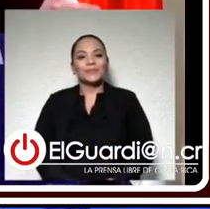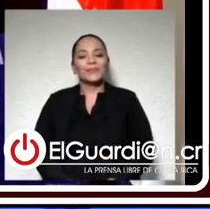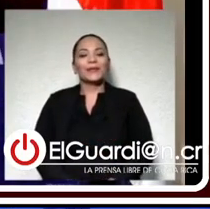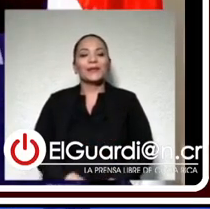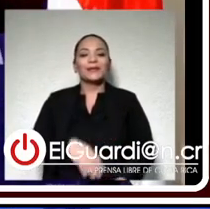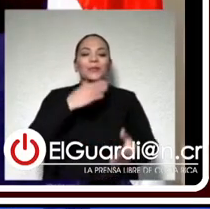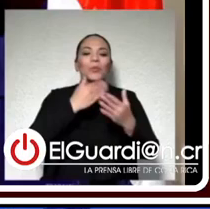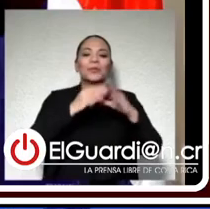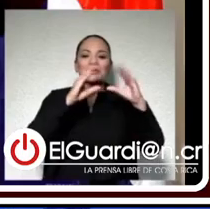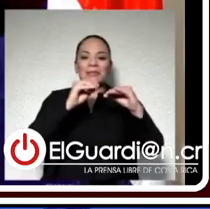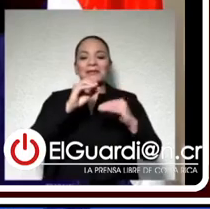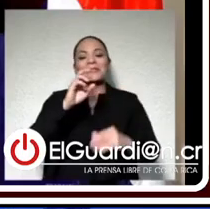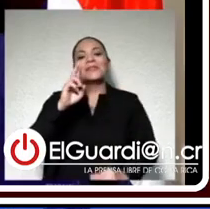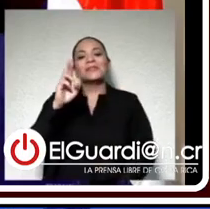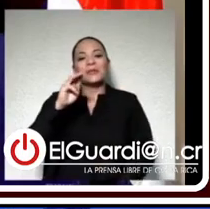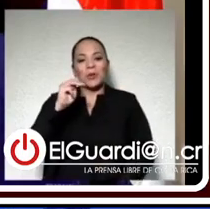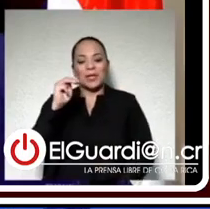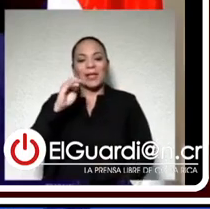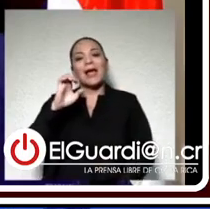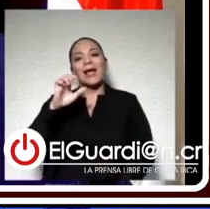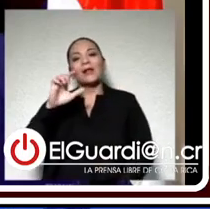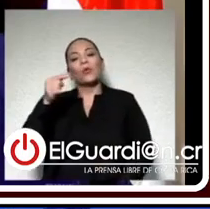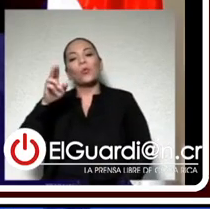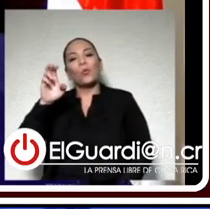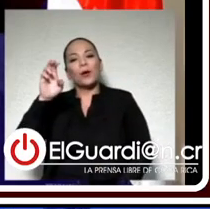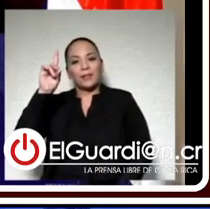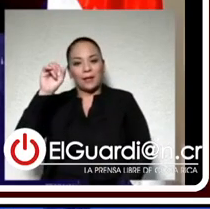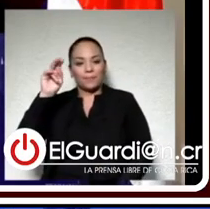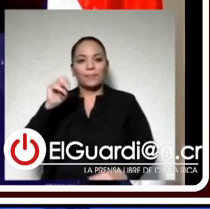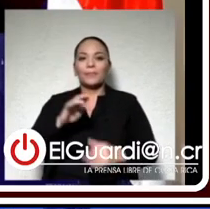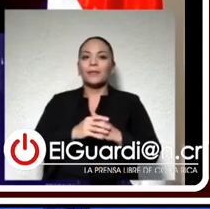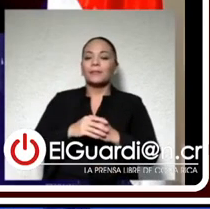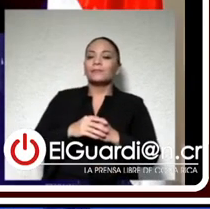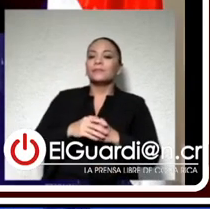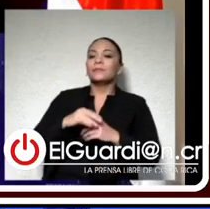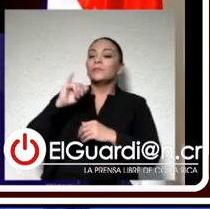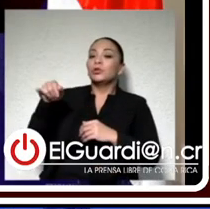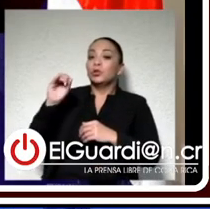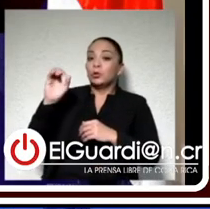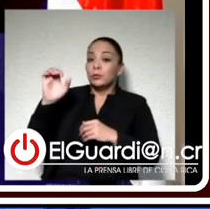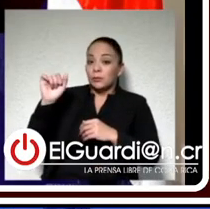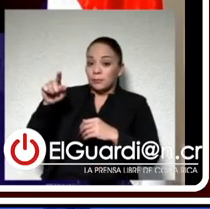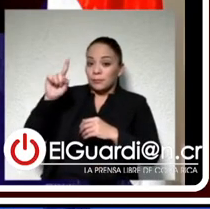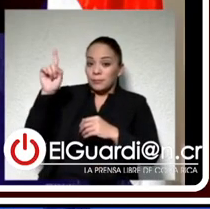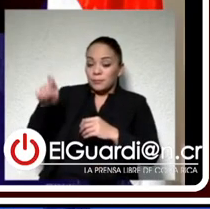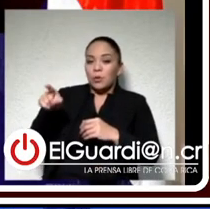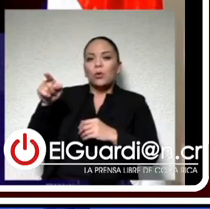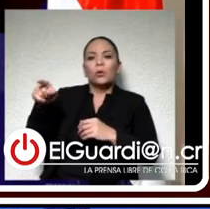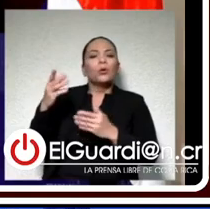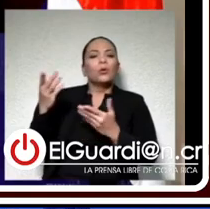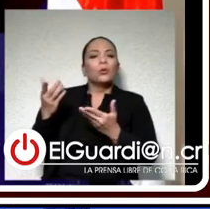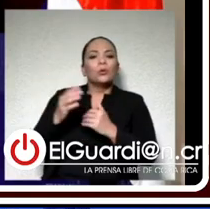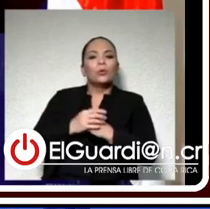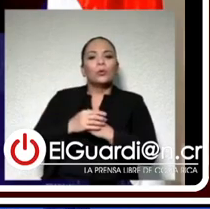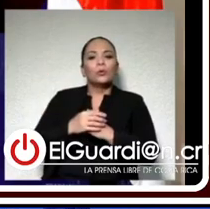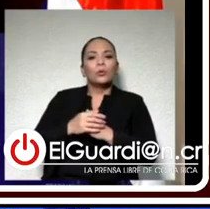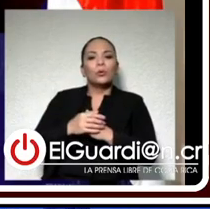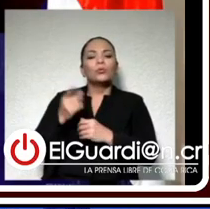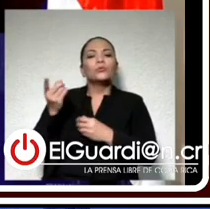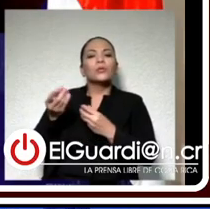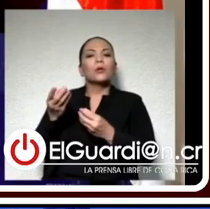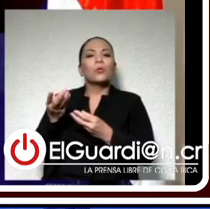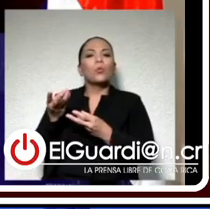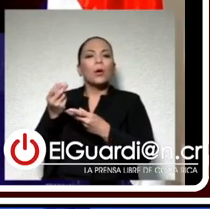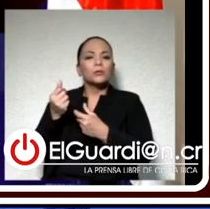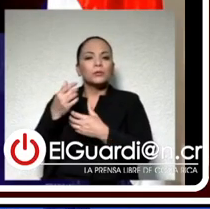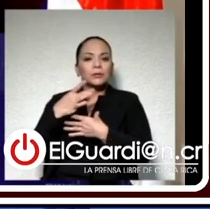Buenas tardes, Richard Molina del Guardián. Doña Jocelyn, ¿cuántos intereses está tocando usted con las medidas que está tomando? ¿Y a qué nivel?